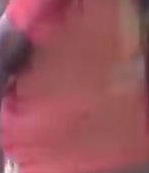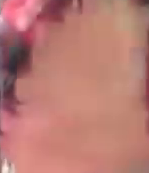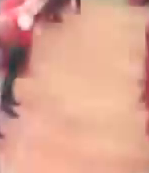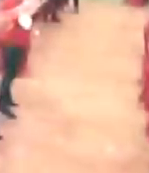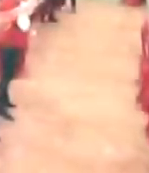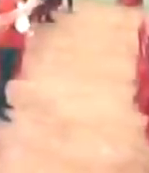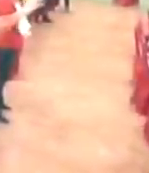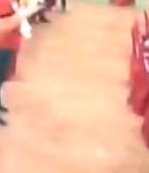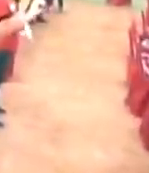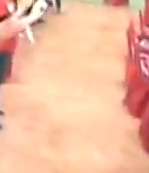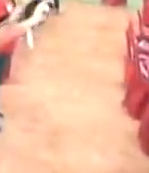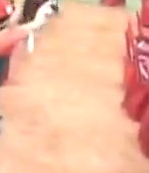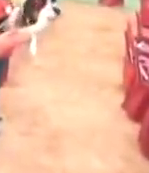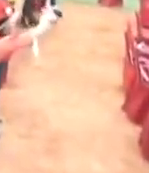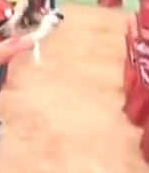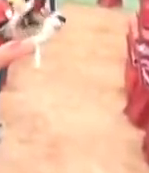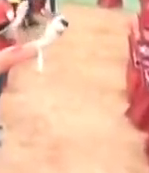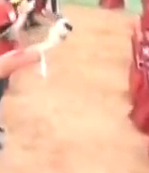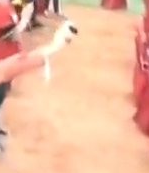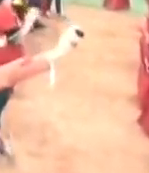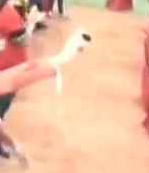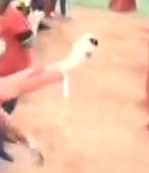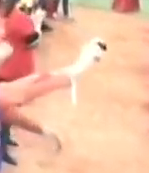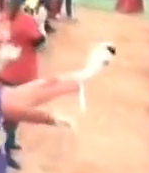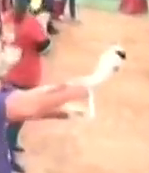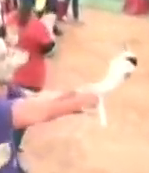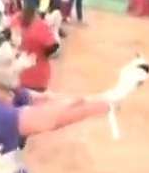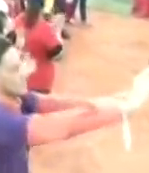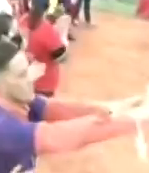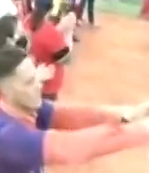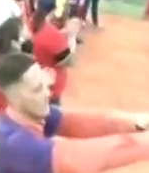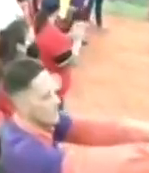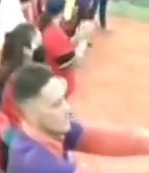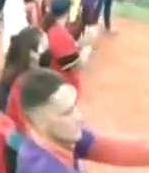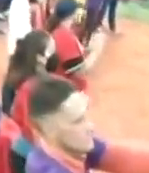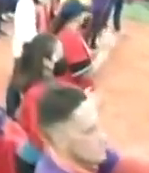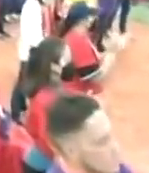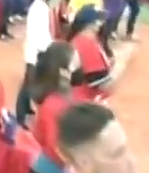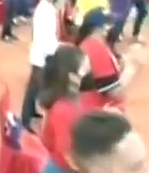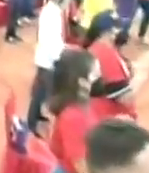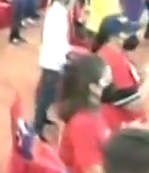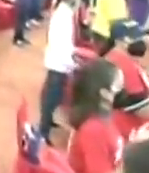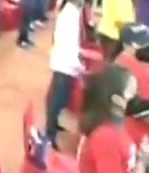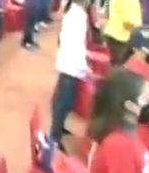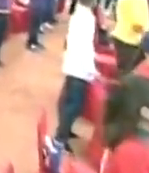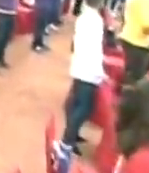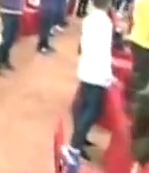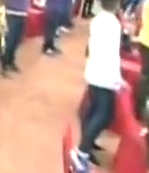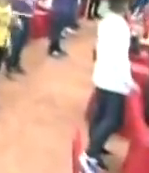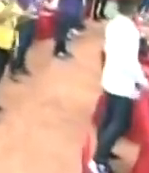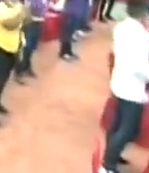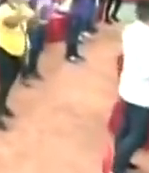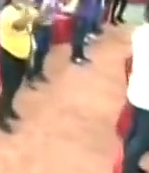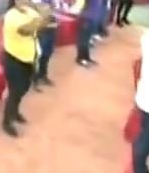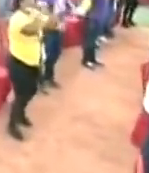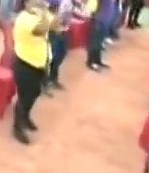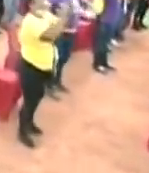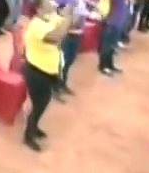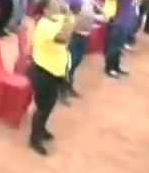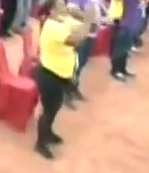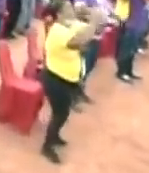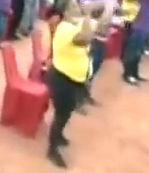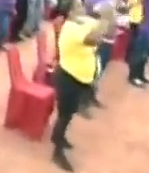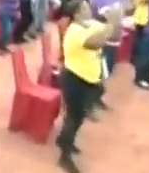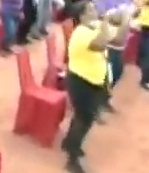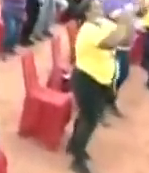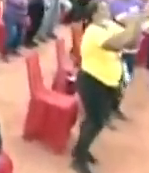recursos necesarios para la ejecución de todos y cada uno de estos proyectos. El presidente Nicolás Maduro ha recorrido